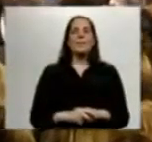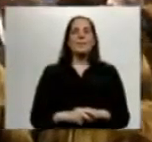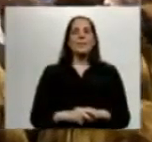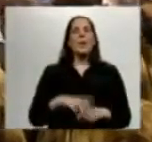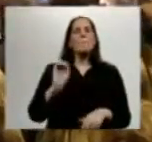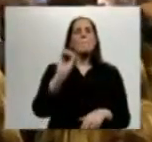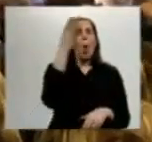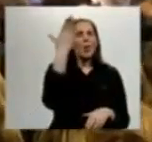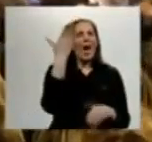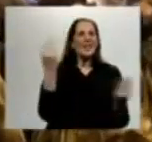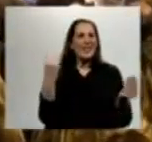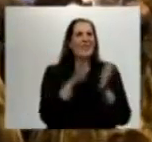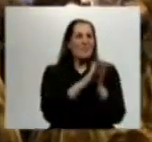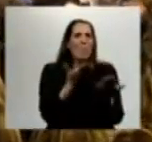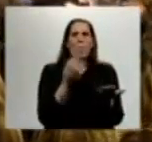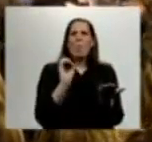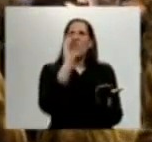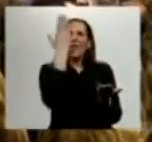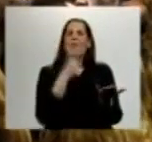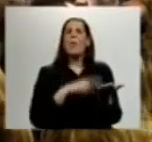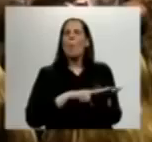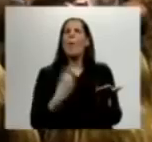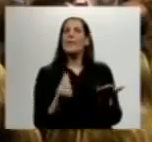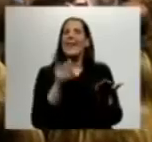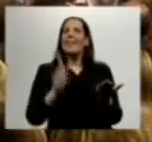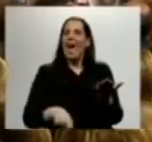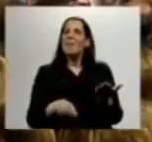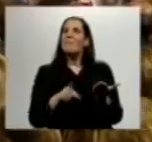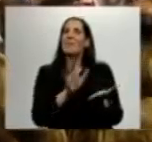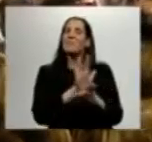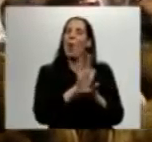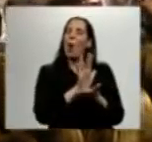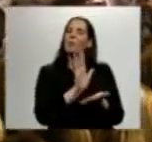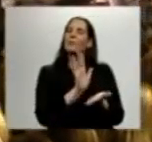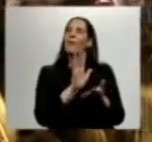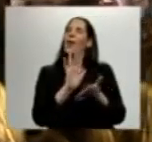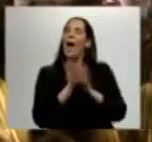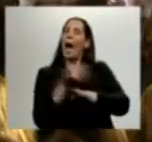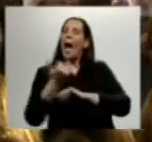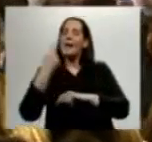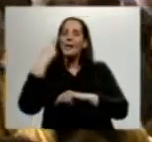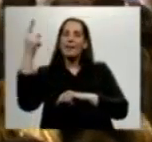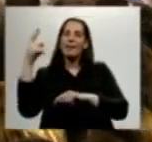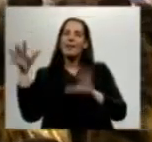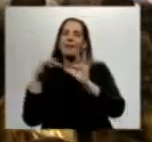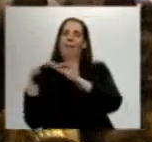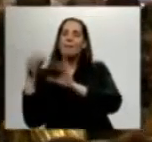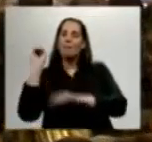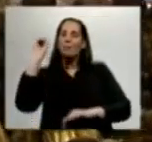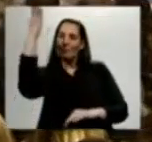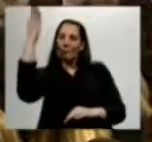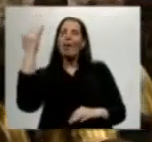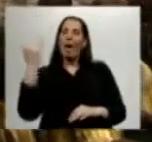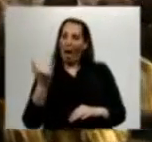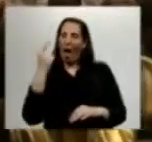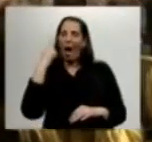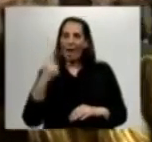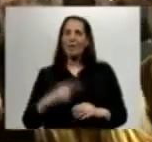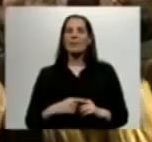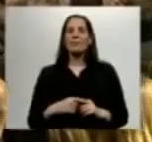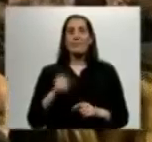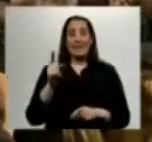Moderno, porque estamos también incorporándolo con un criterio de modernidad, ya que en este lapso también, como